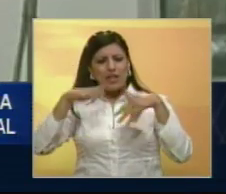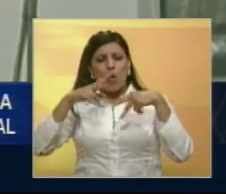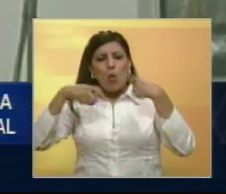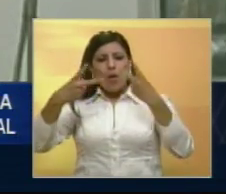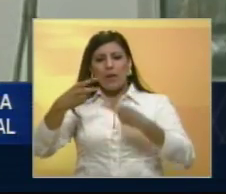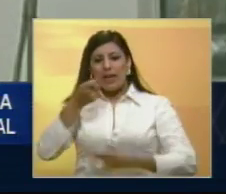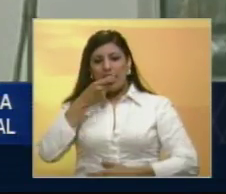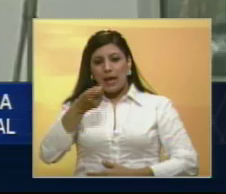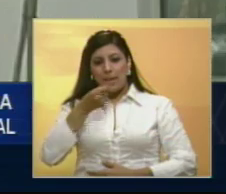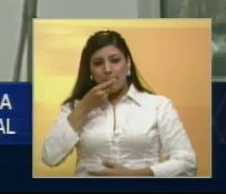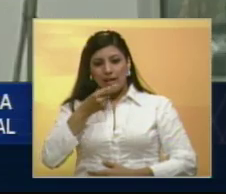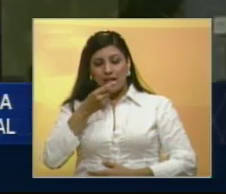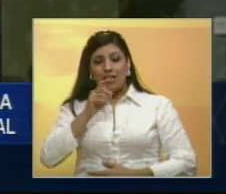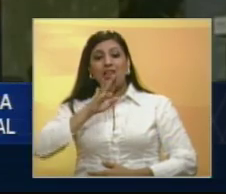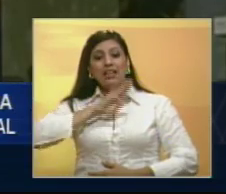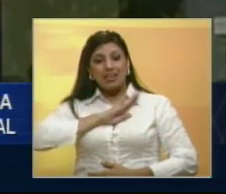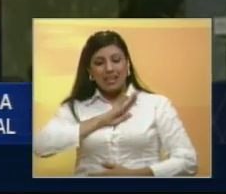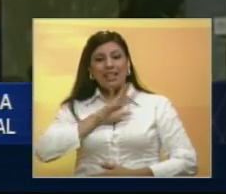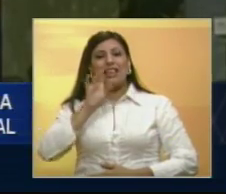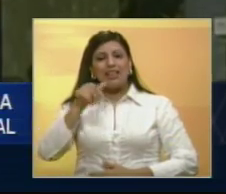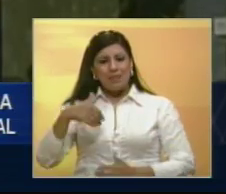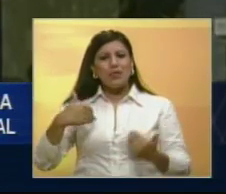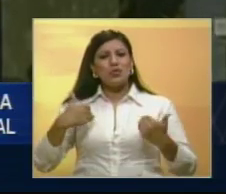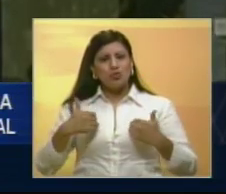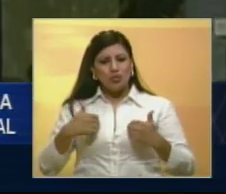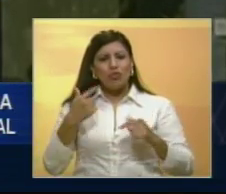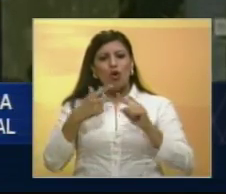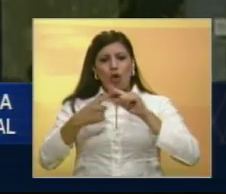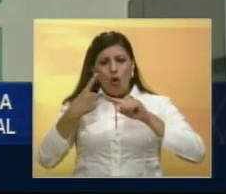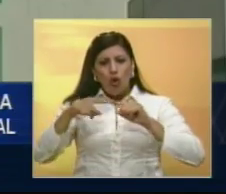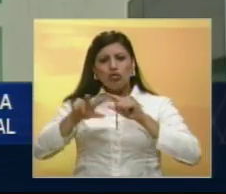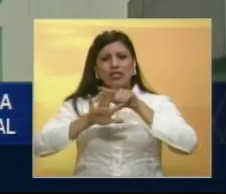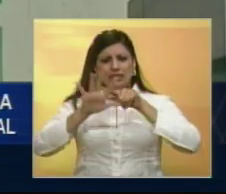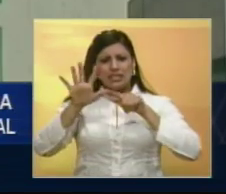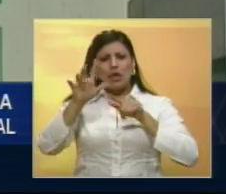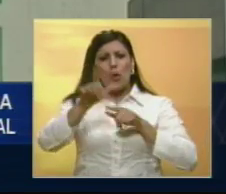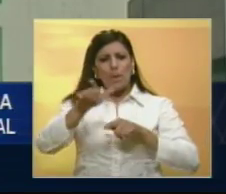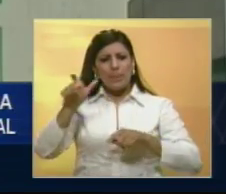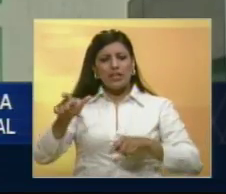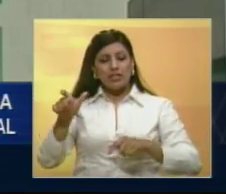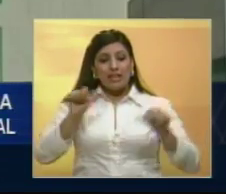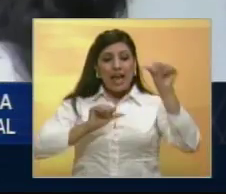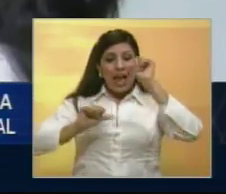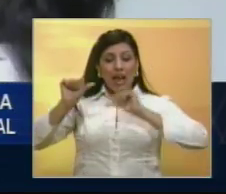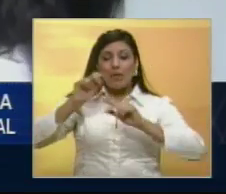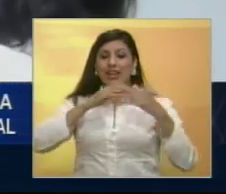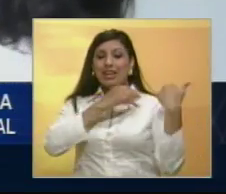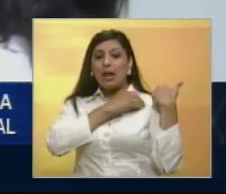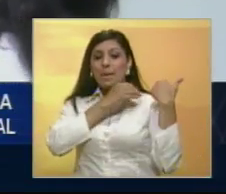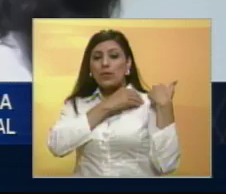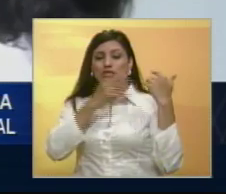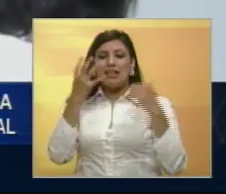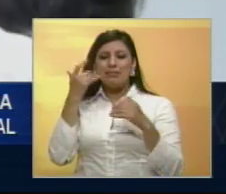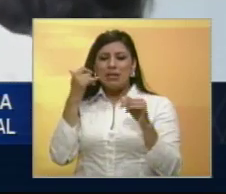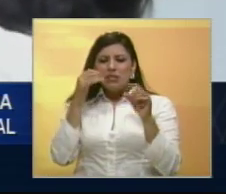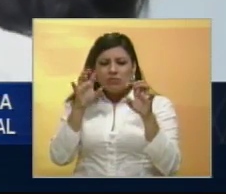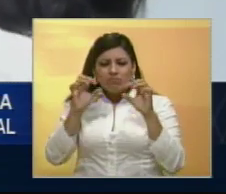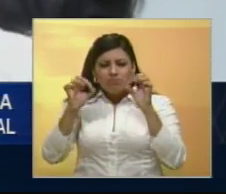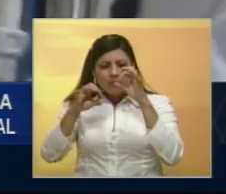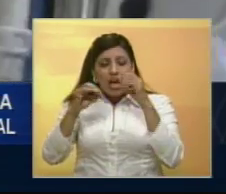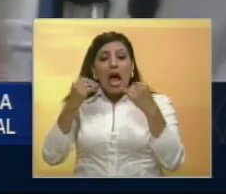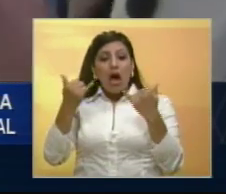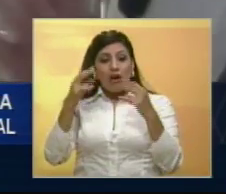nuevo medicamento, del que también resultaron afectados otros 5 voluntarios. El laboratorio responsable del experimento se